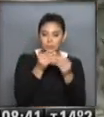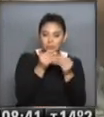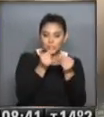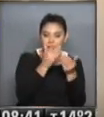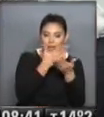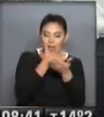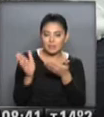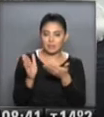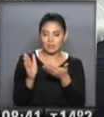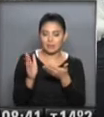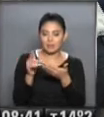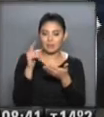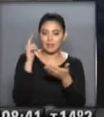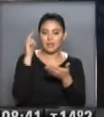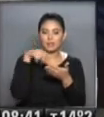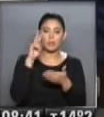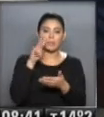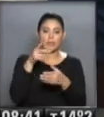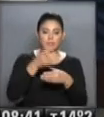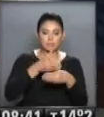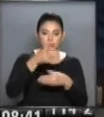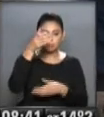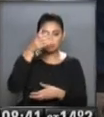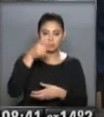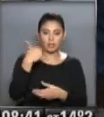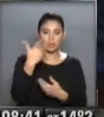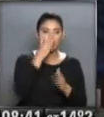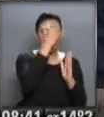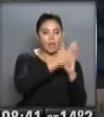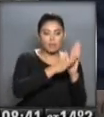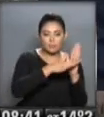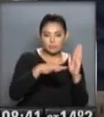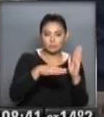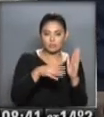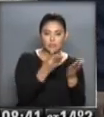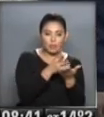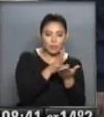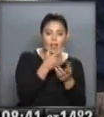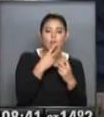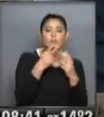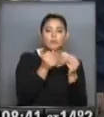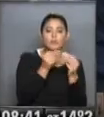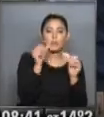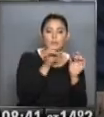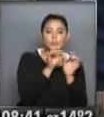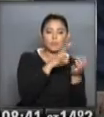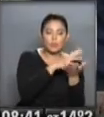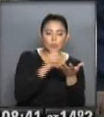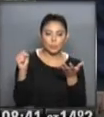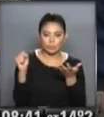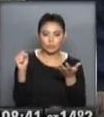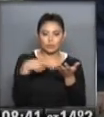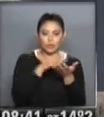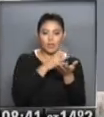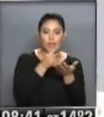este residuo, el helecho serrucho que podemos encontrar en casas y paredes absorbe el arsénico del agua, eliminando de esta forma el residuo